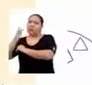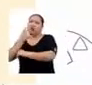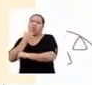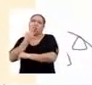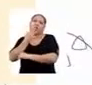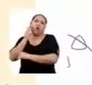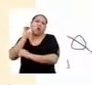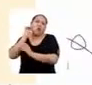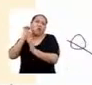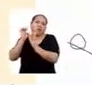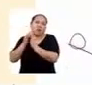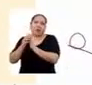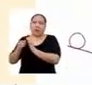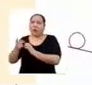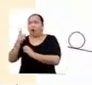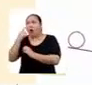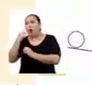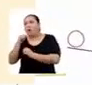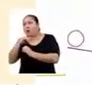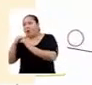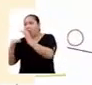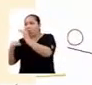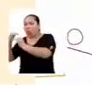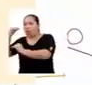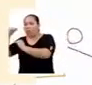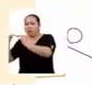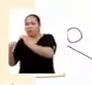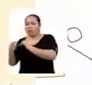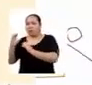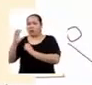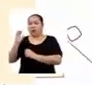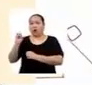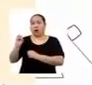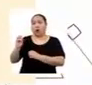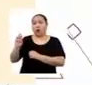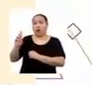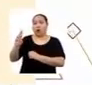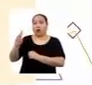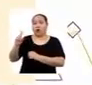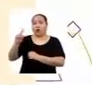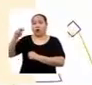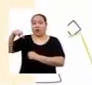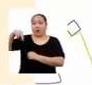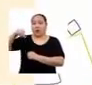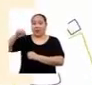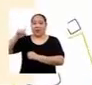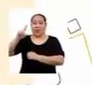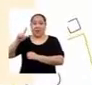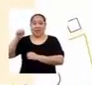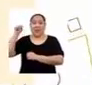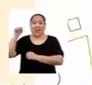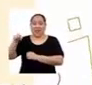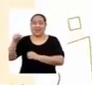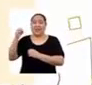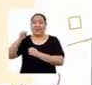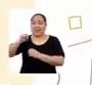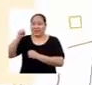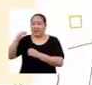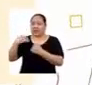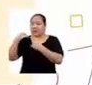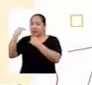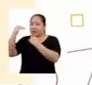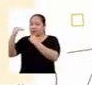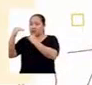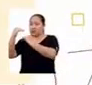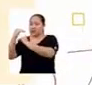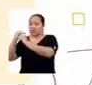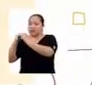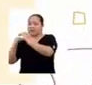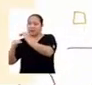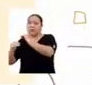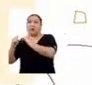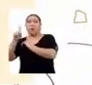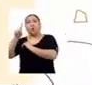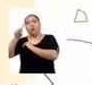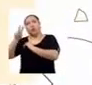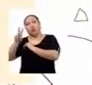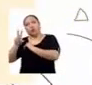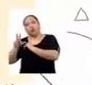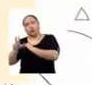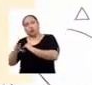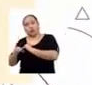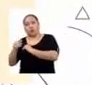el sexo. Cualitativa ordinal, las que siguen un orden o jerarquía, como nivel socioeconómico